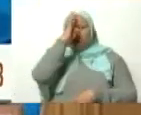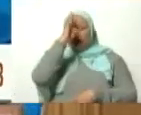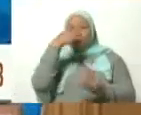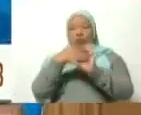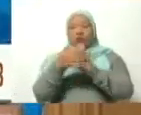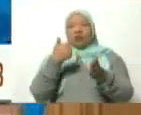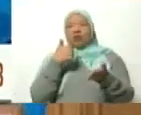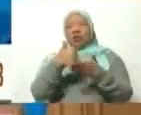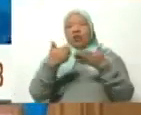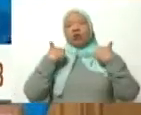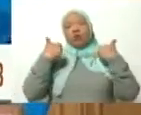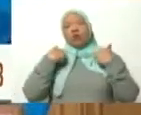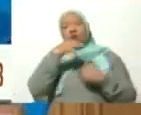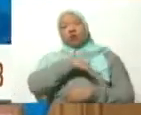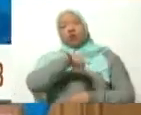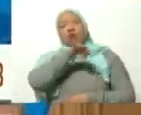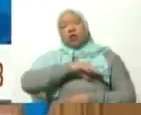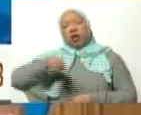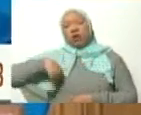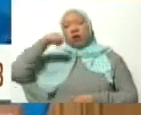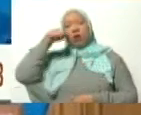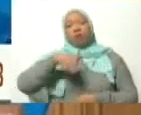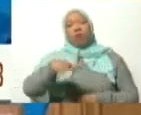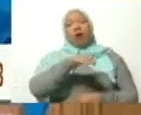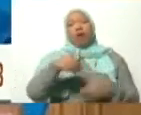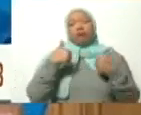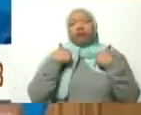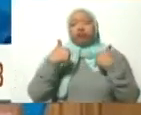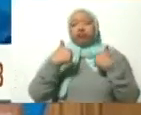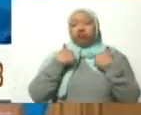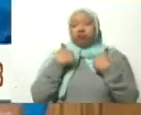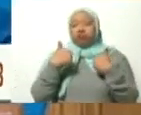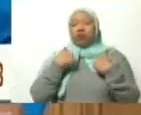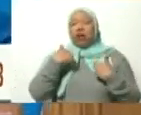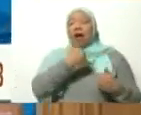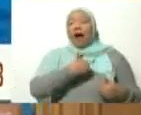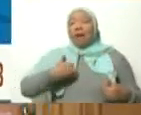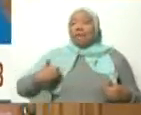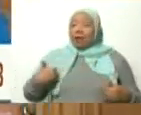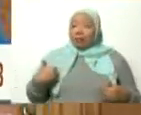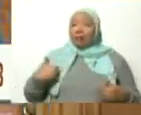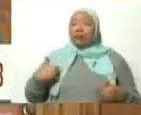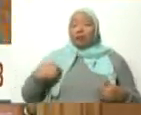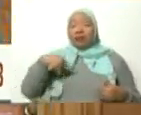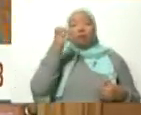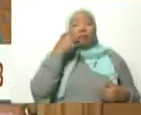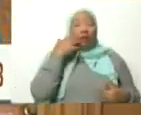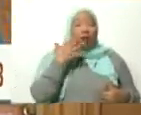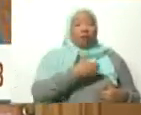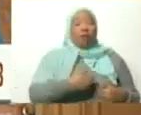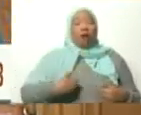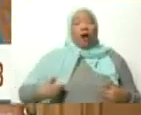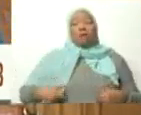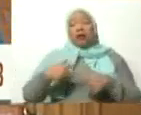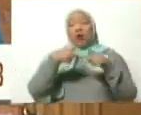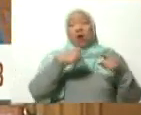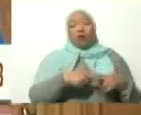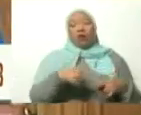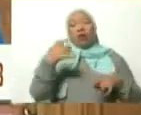graves heridas sociales en nuestro pueblo, que estamos obligados, convocados y llamados a